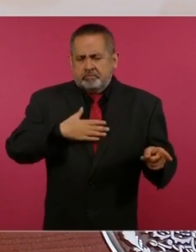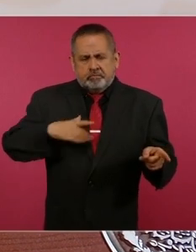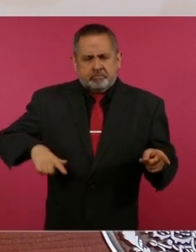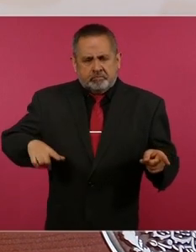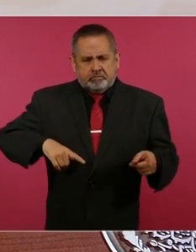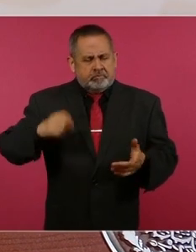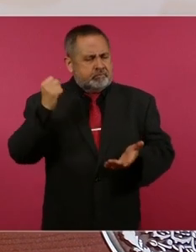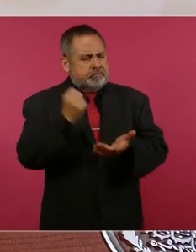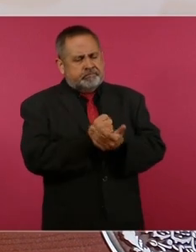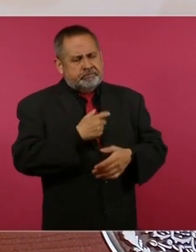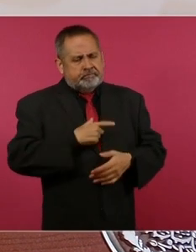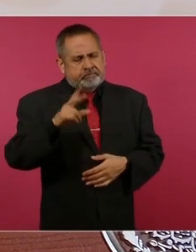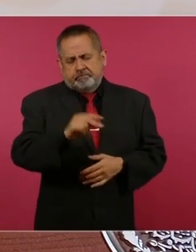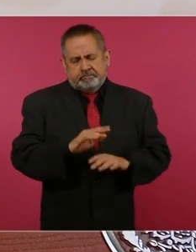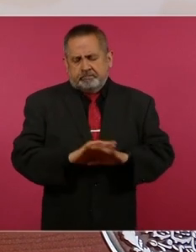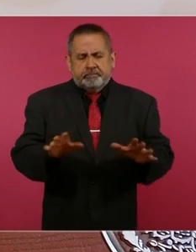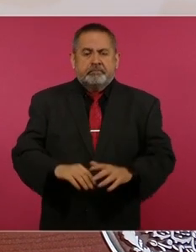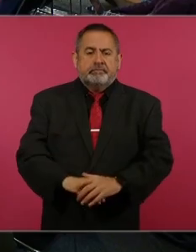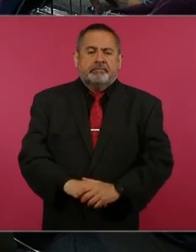gobierno.